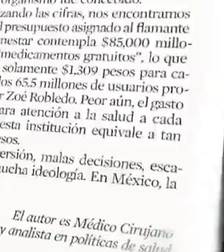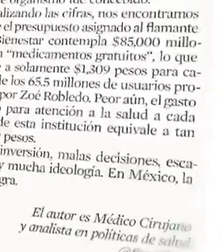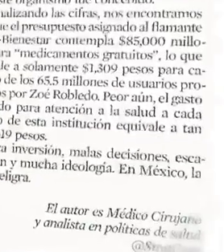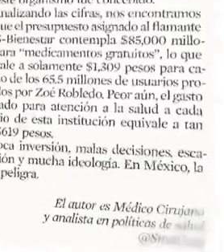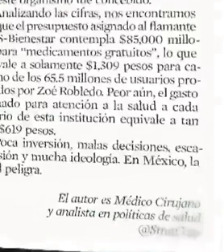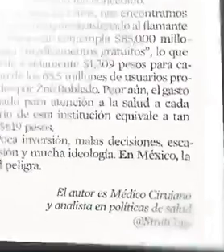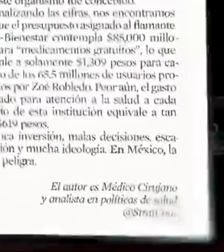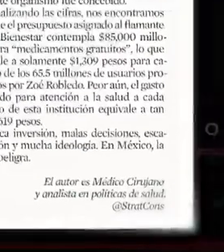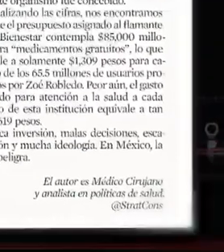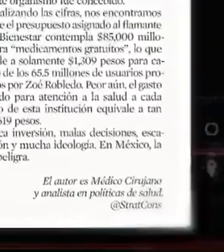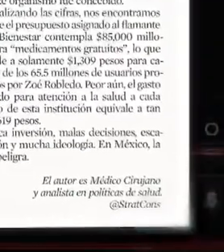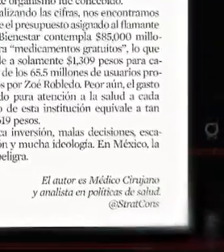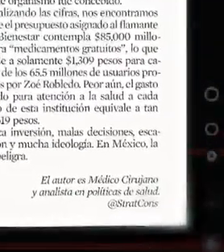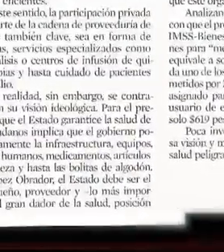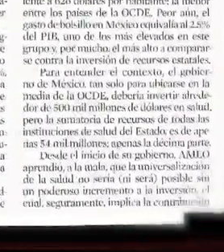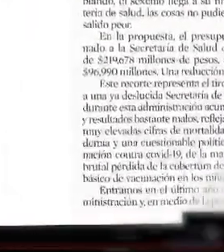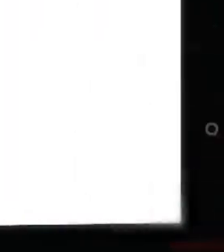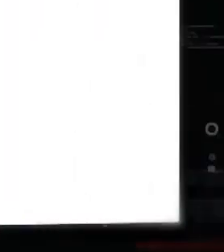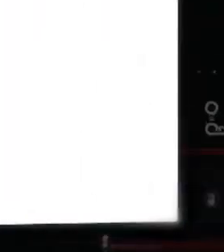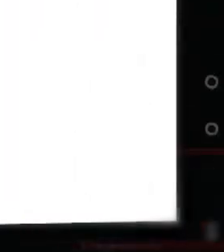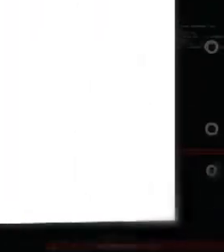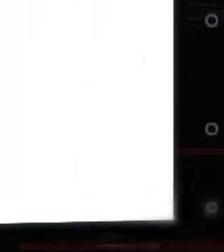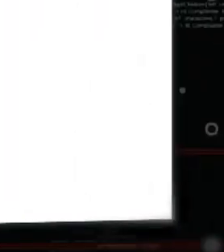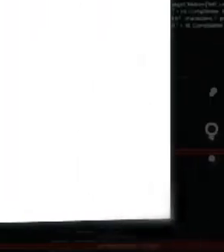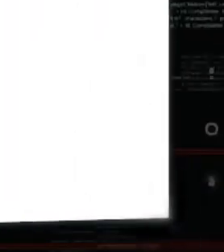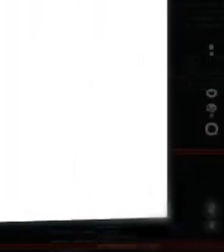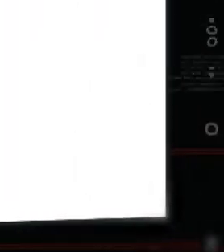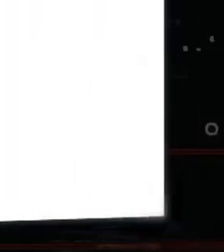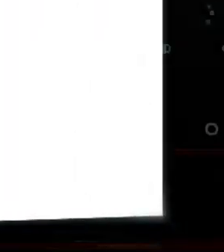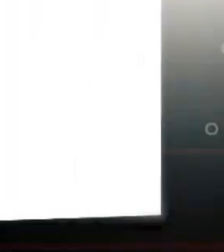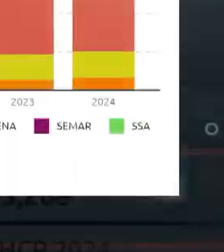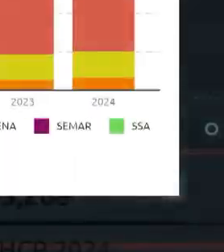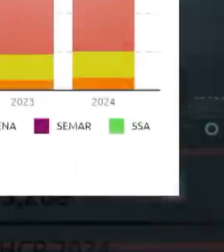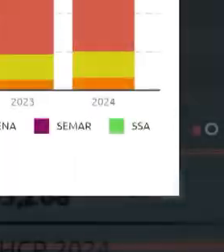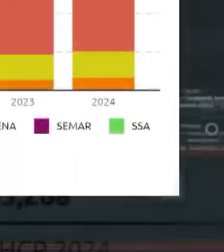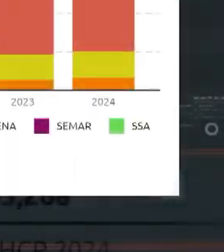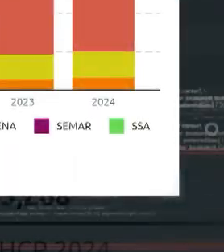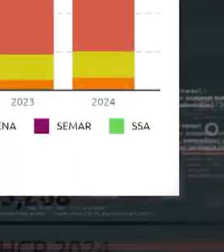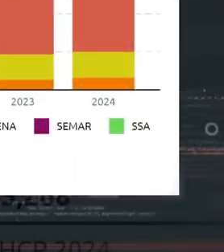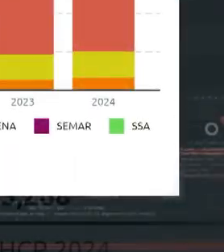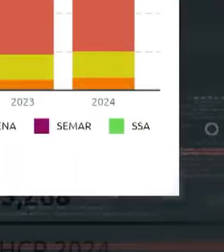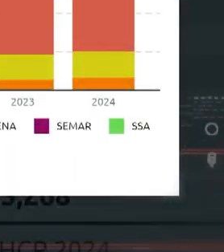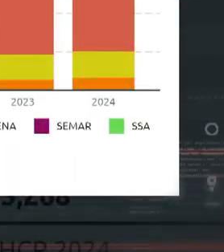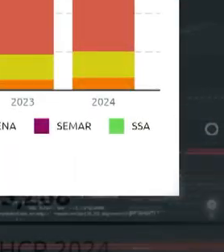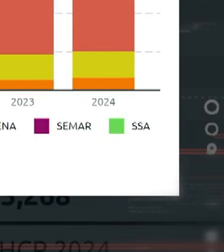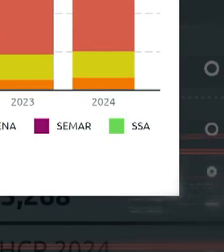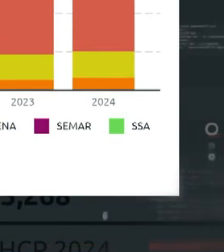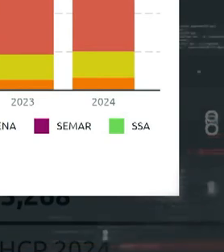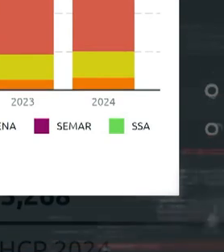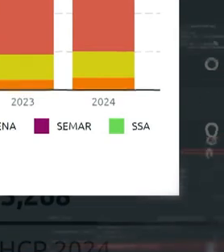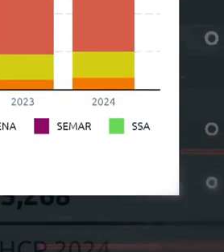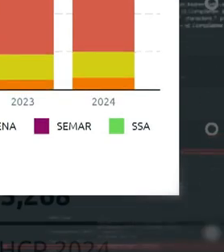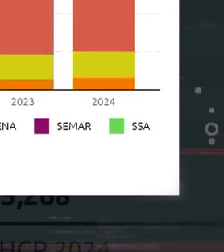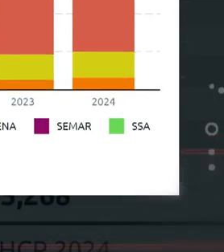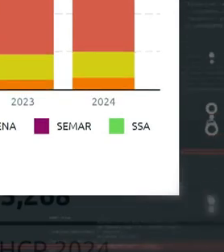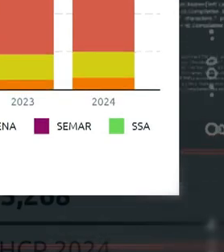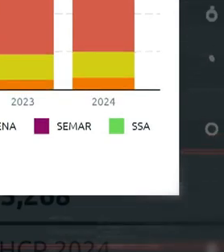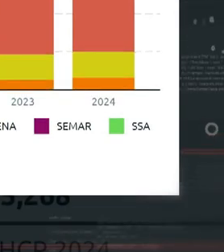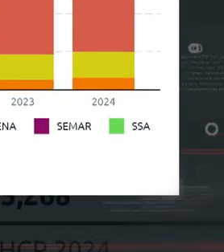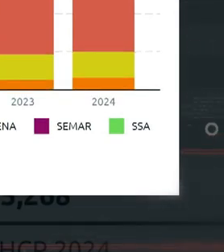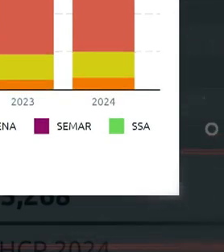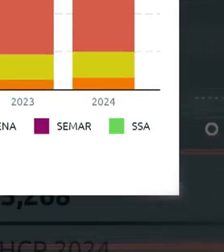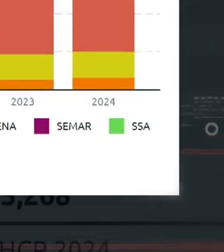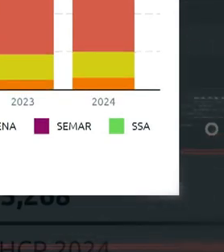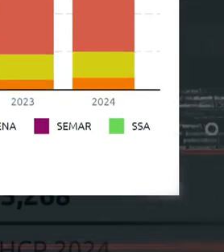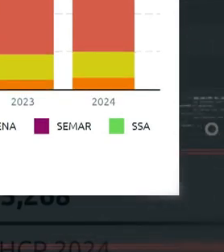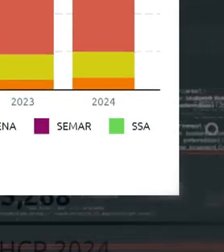2. Falso que se reduzca el presupuesto de salud. Para 2024, el presupuesto de egresos tiene contemplado